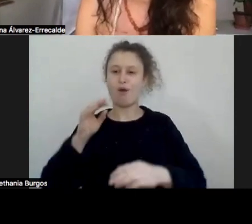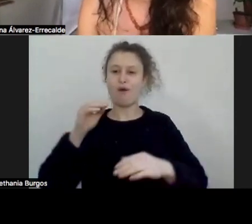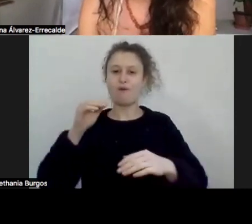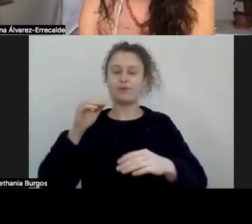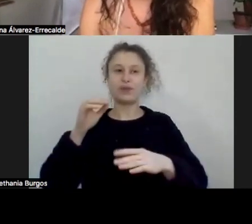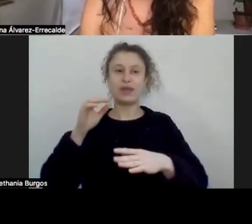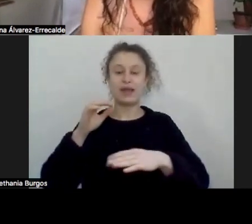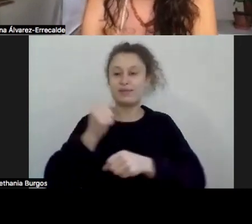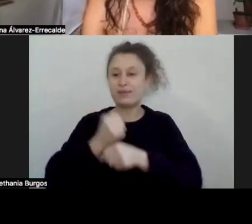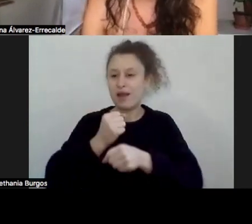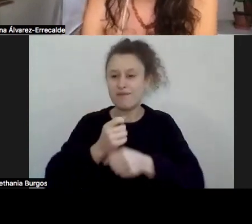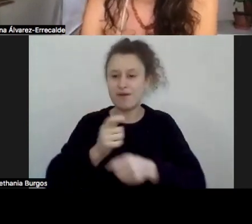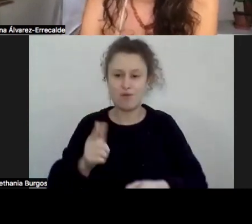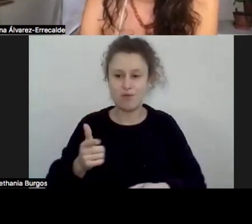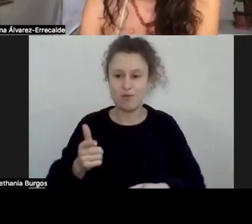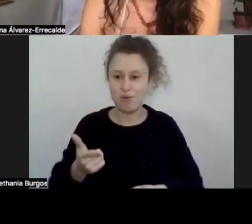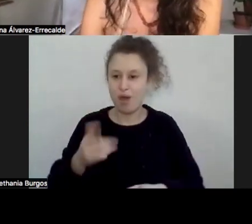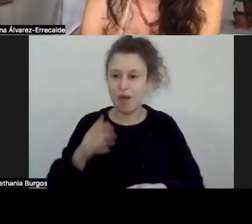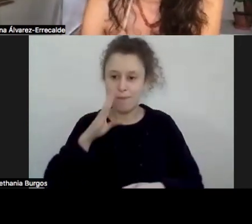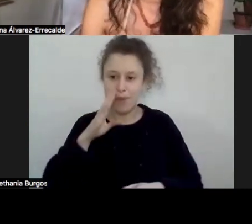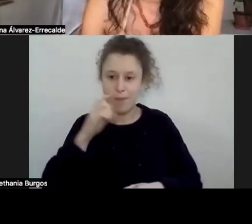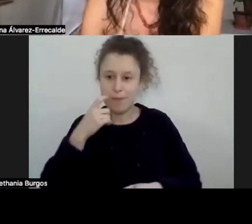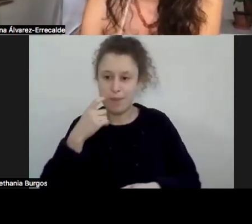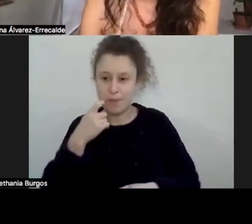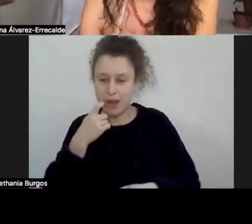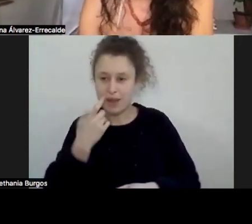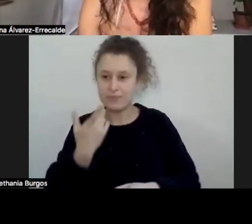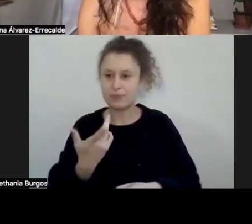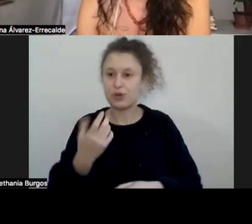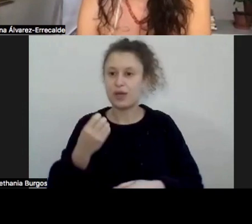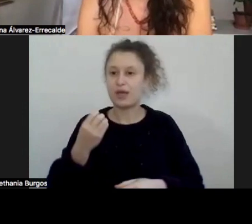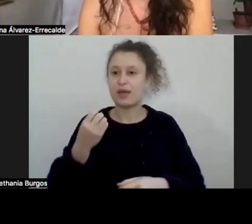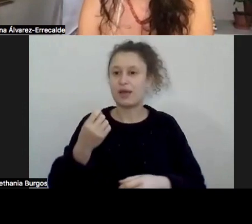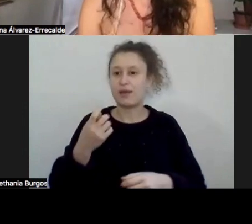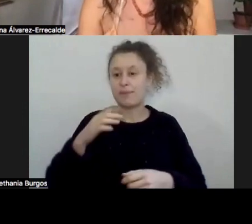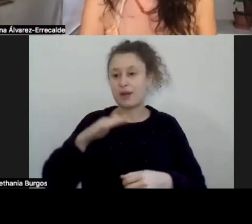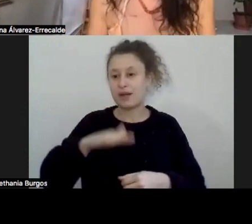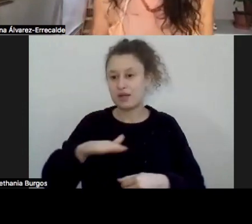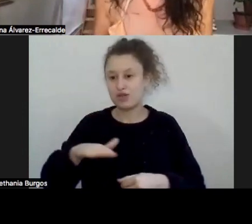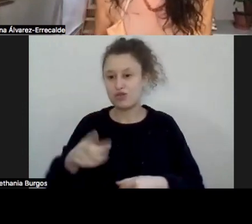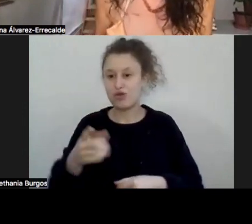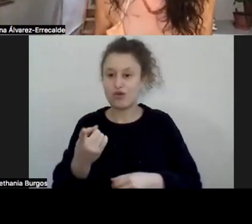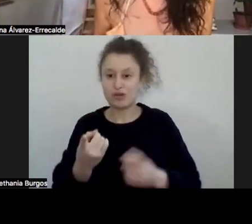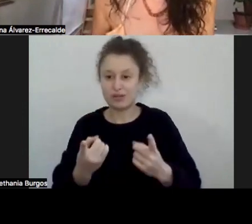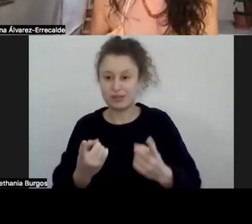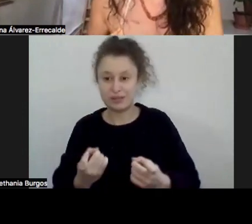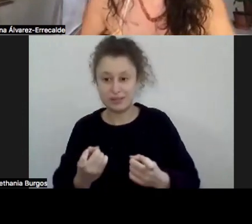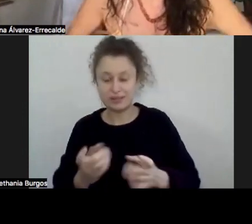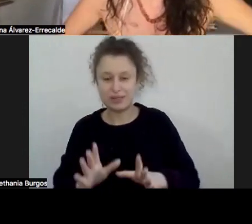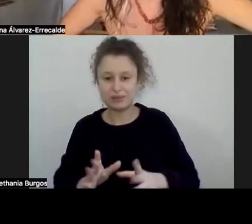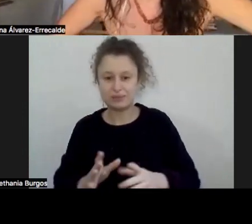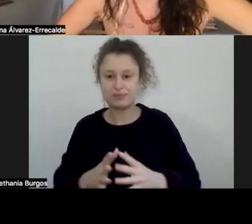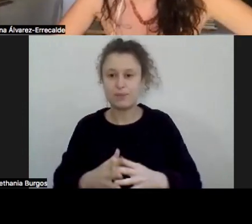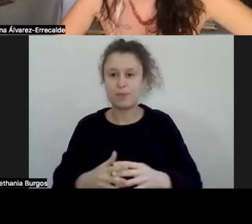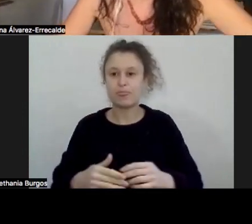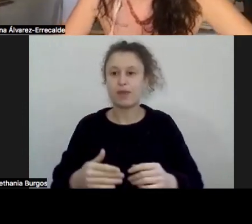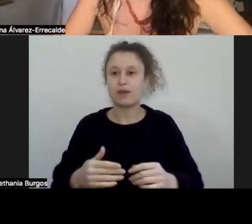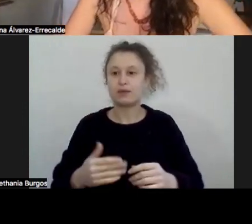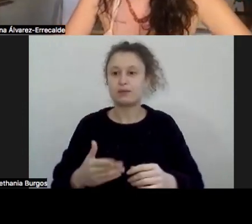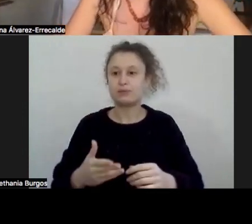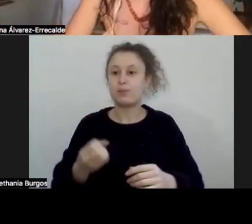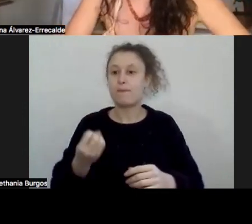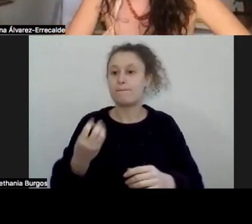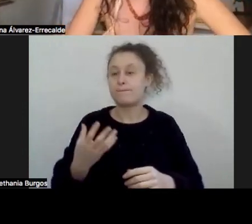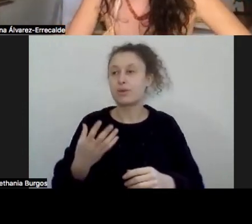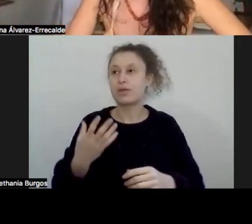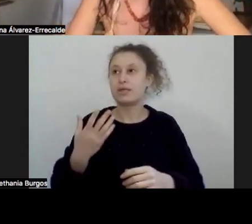necesidades relacionadas a la primera infancia de alguna forma se quedan cortas en situaciones donde la dependencia se prolonga más allá de los